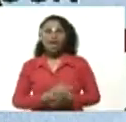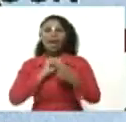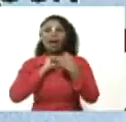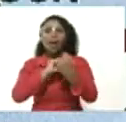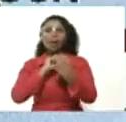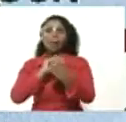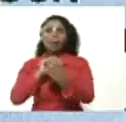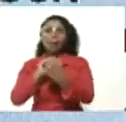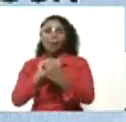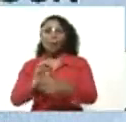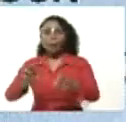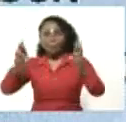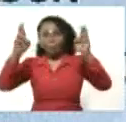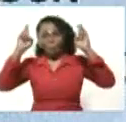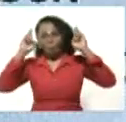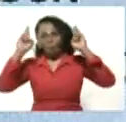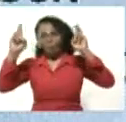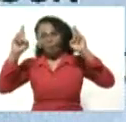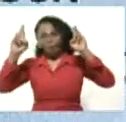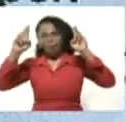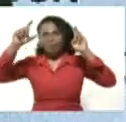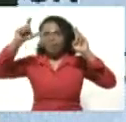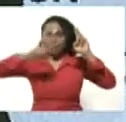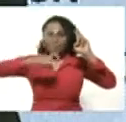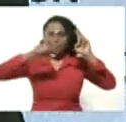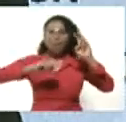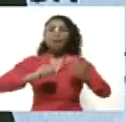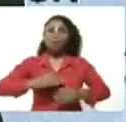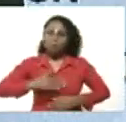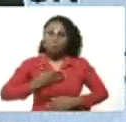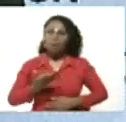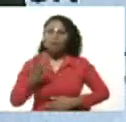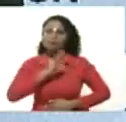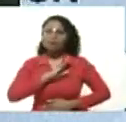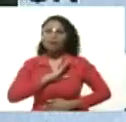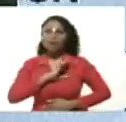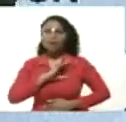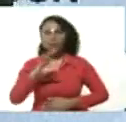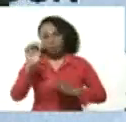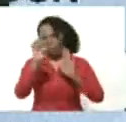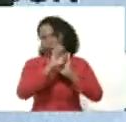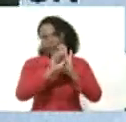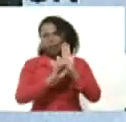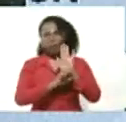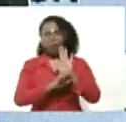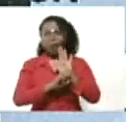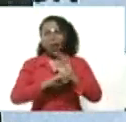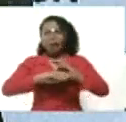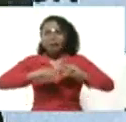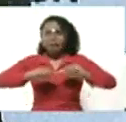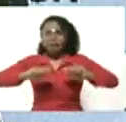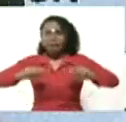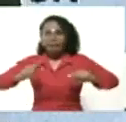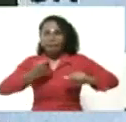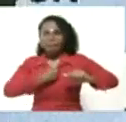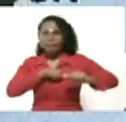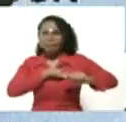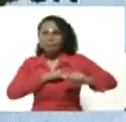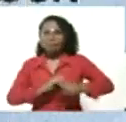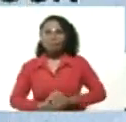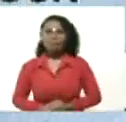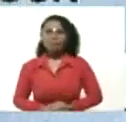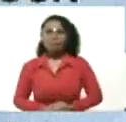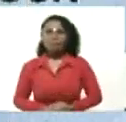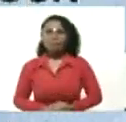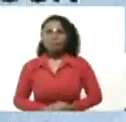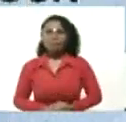ojalá, y si es necesario, pueda tener también sus etapas en suelo español.